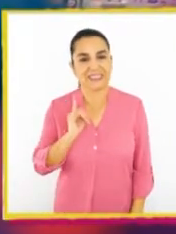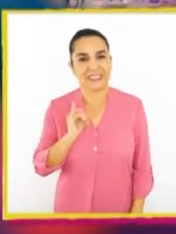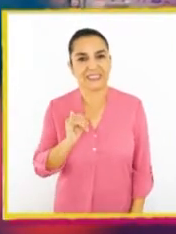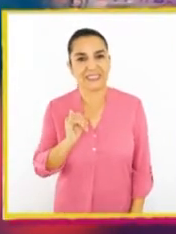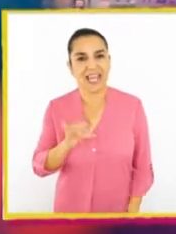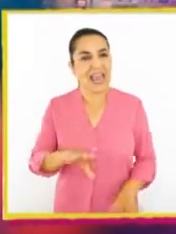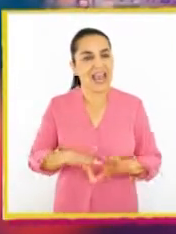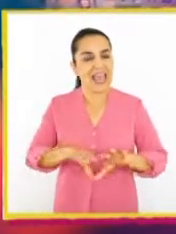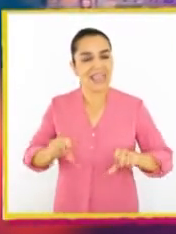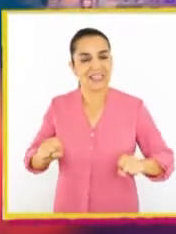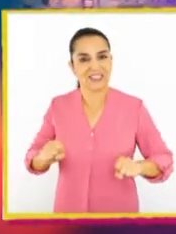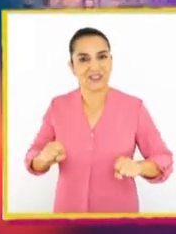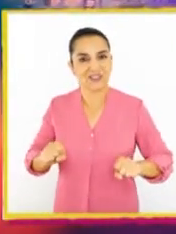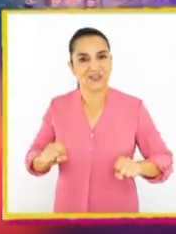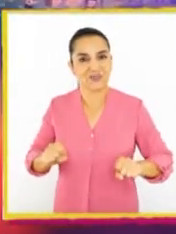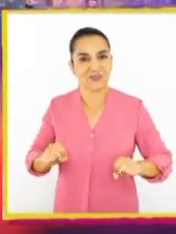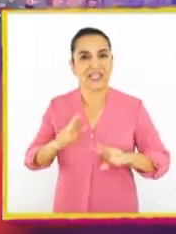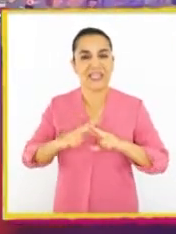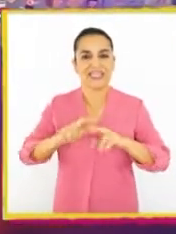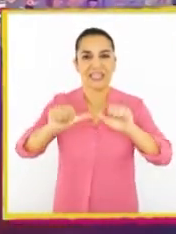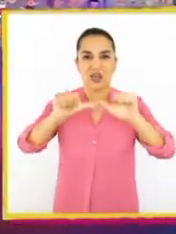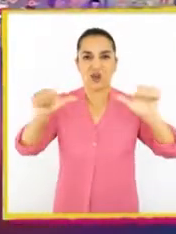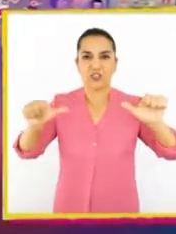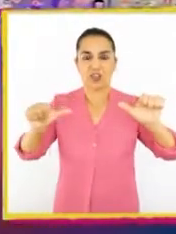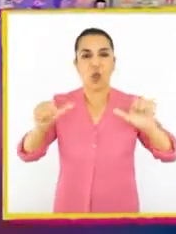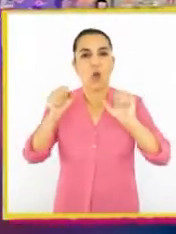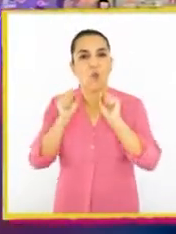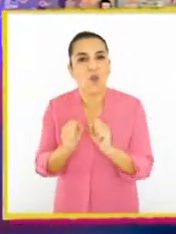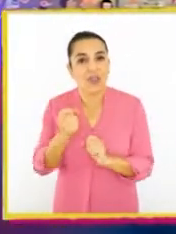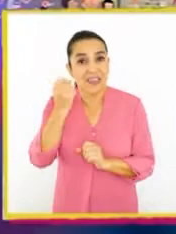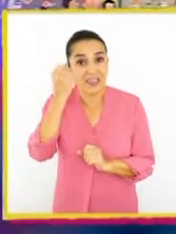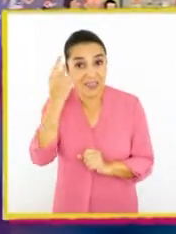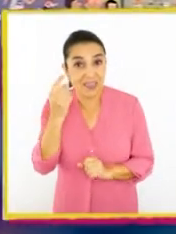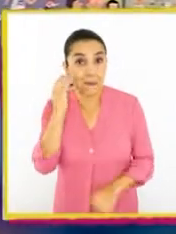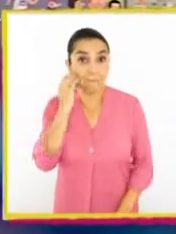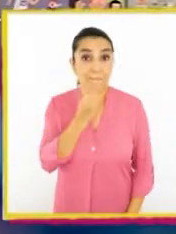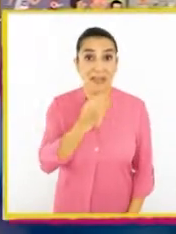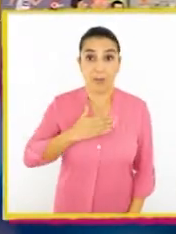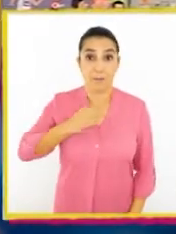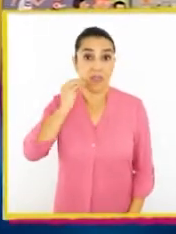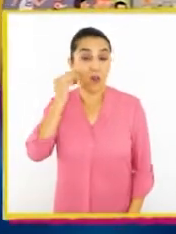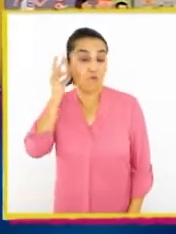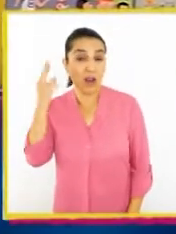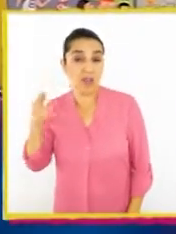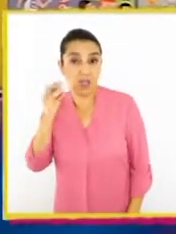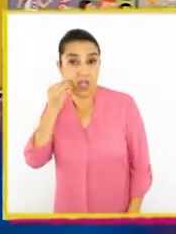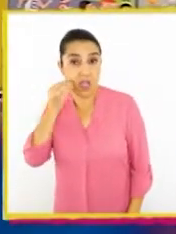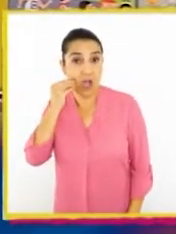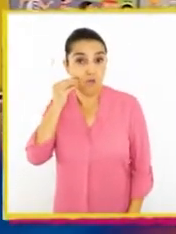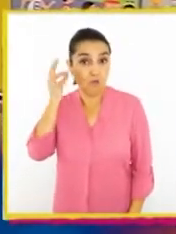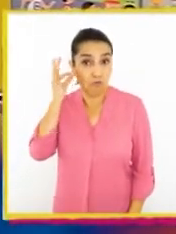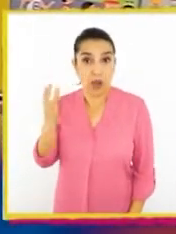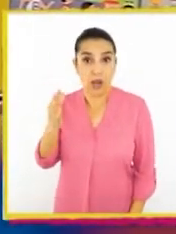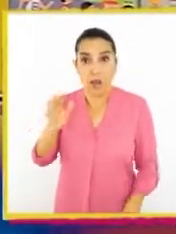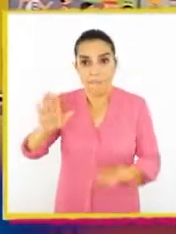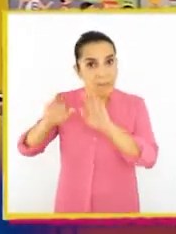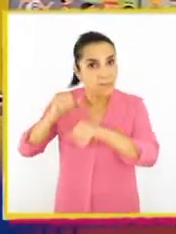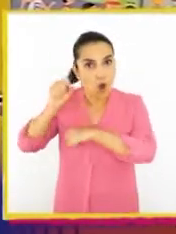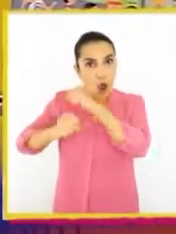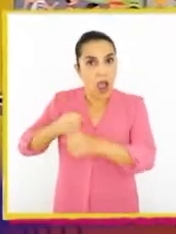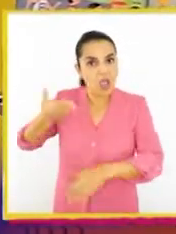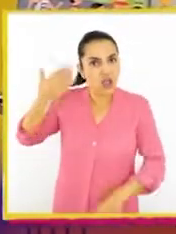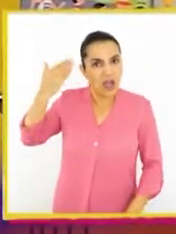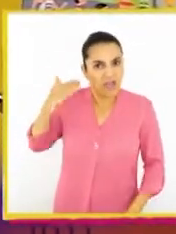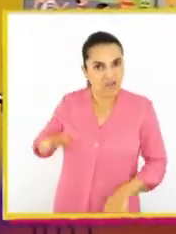¡Ay, sí! ¡Listo! Hice la ecuación. Y pude darme cuenta de que Prat y mi bisabuela eran